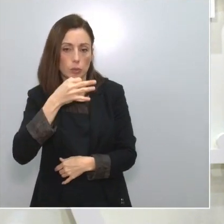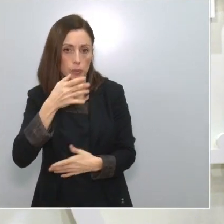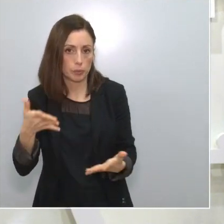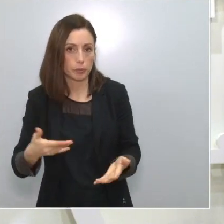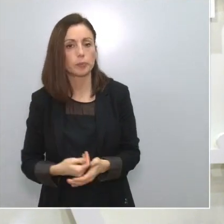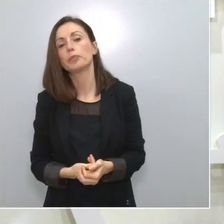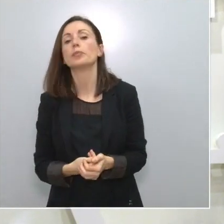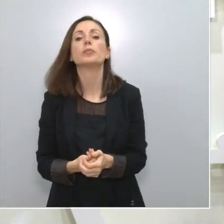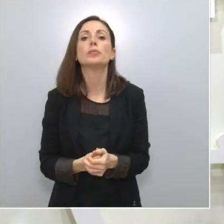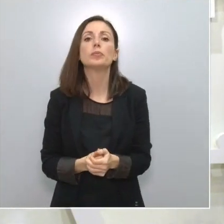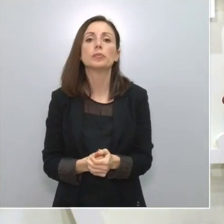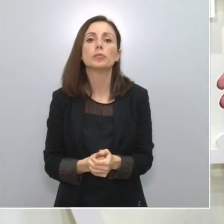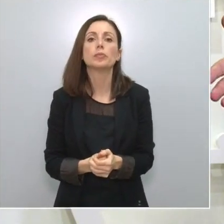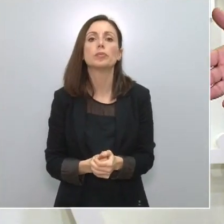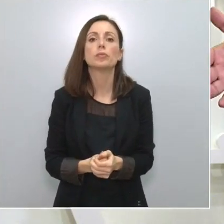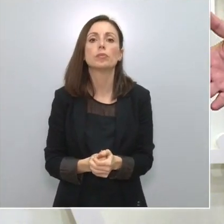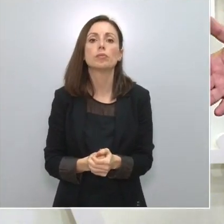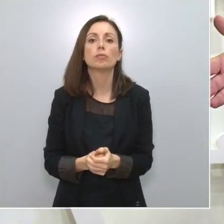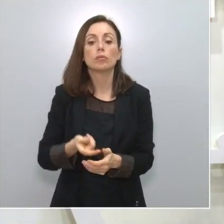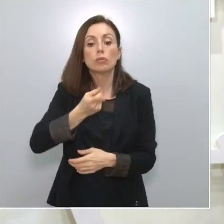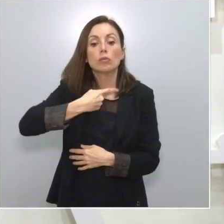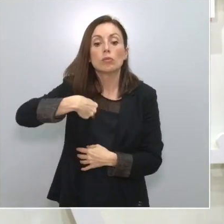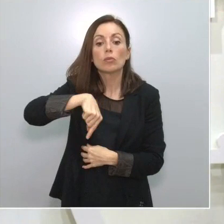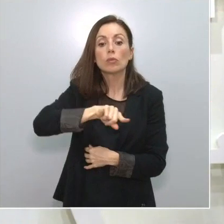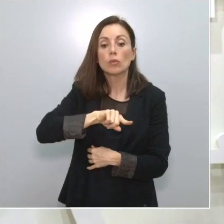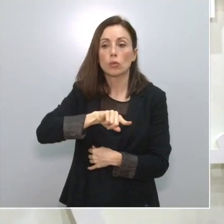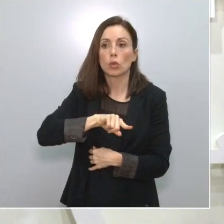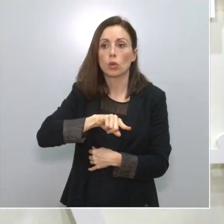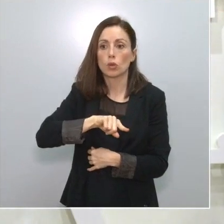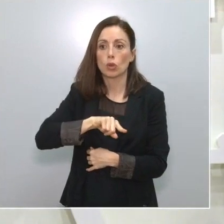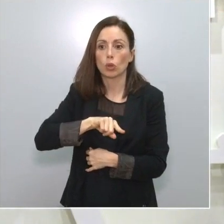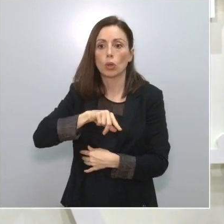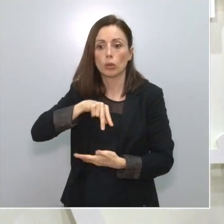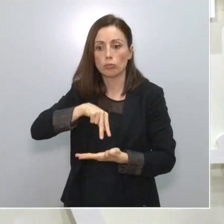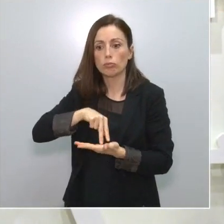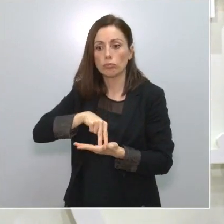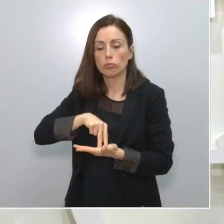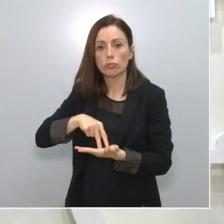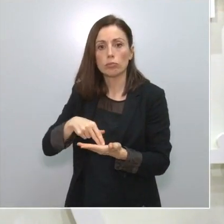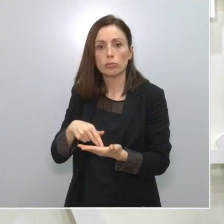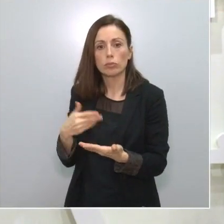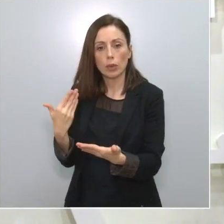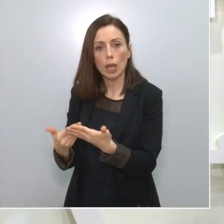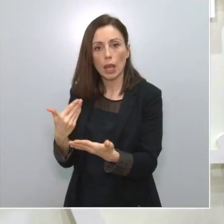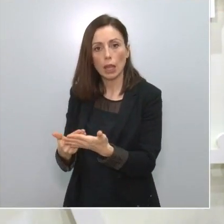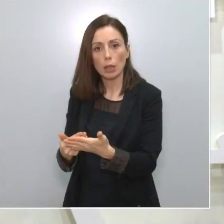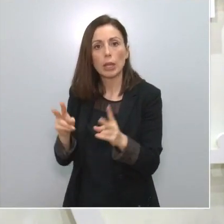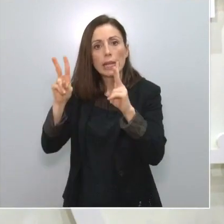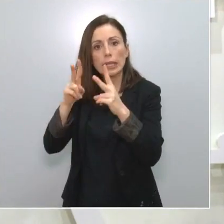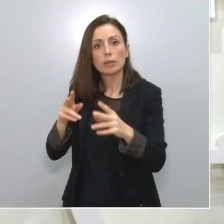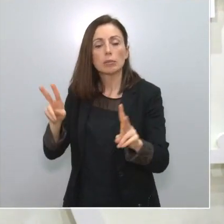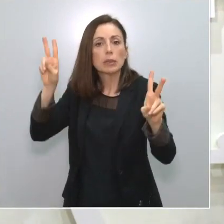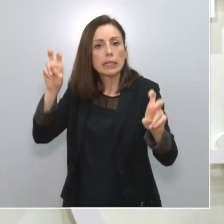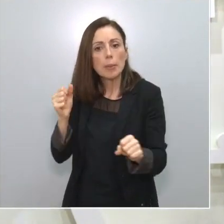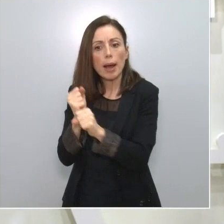pública. Por nuestra parte, desde luego, lo va a haber como lo ha habido hasta ahora. Esa voluntad de consenso, de diálogo, de